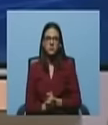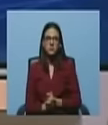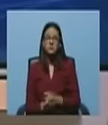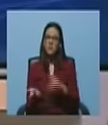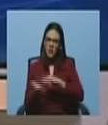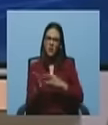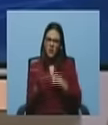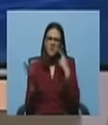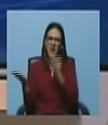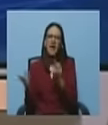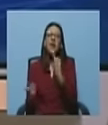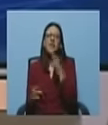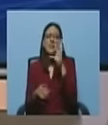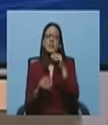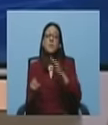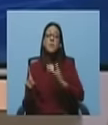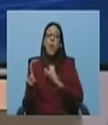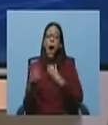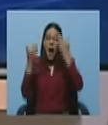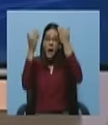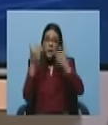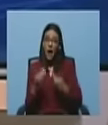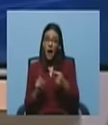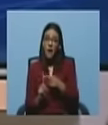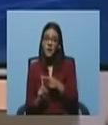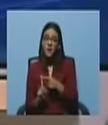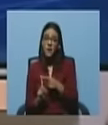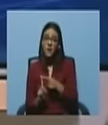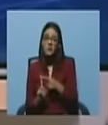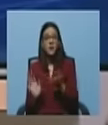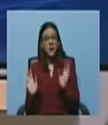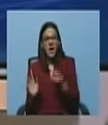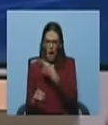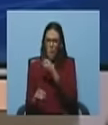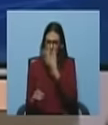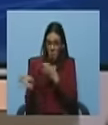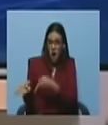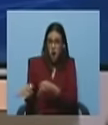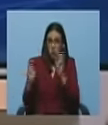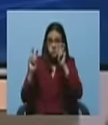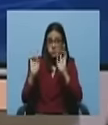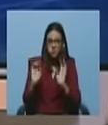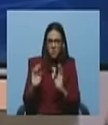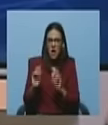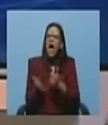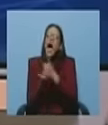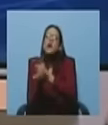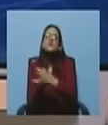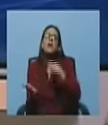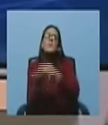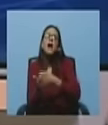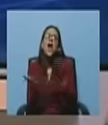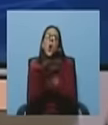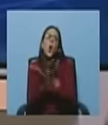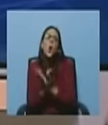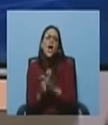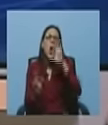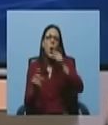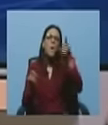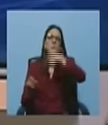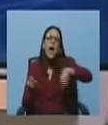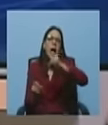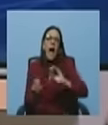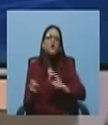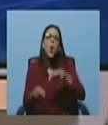Eso es lo que dice el alcalde. Tipo bueno, ¿no? Para pagar colegios, para comprar un caucho, para comprar